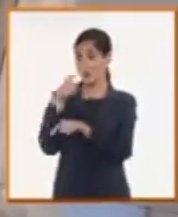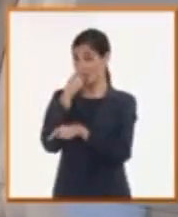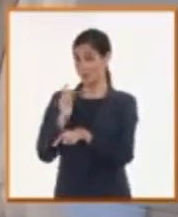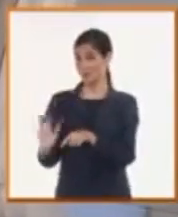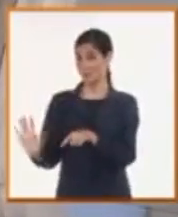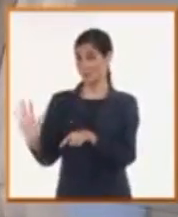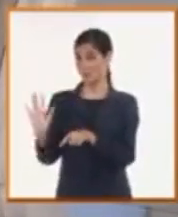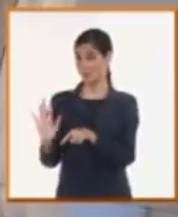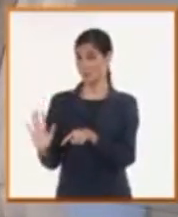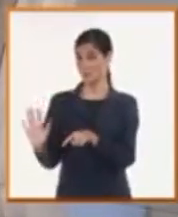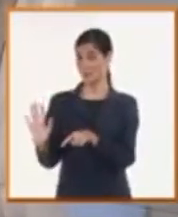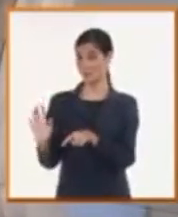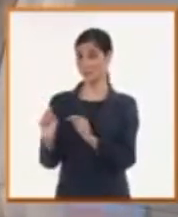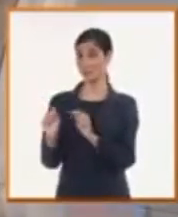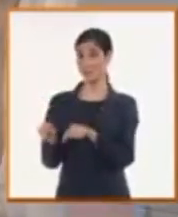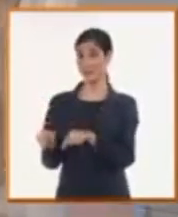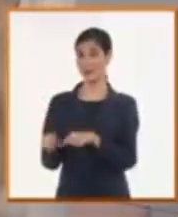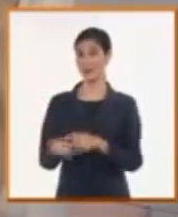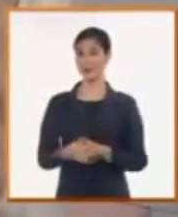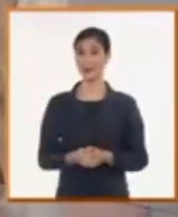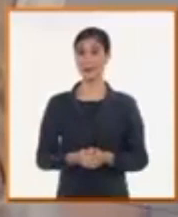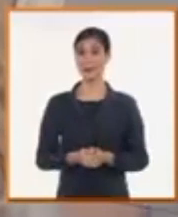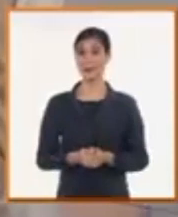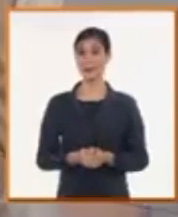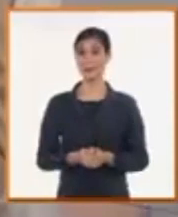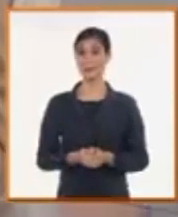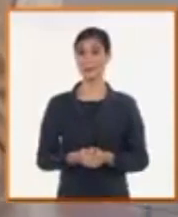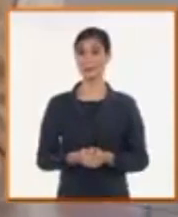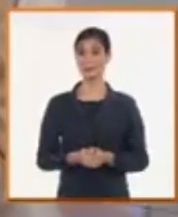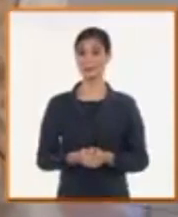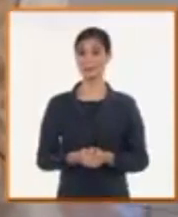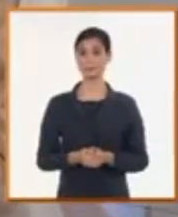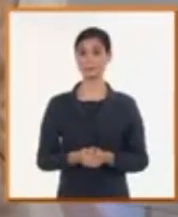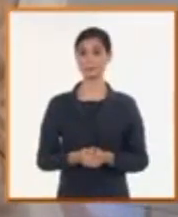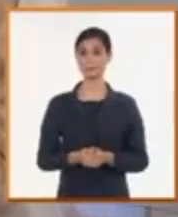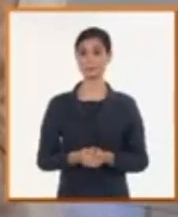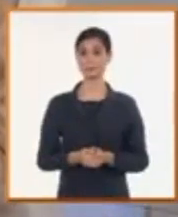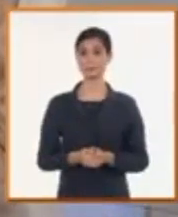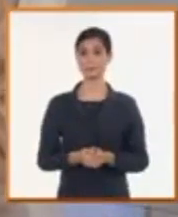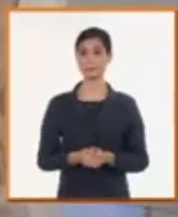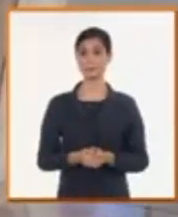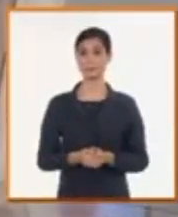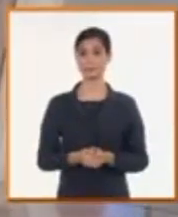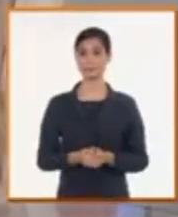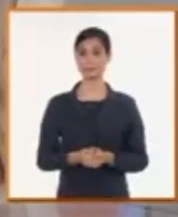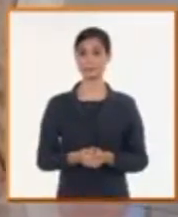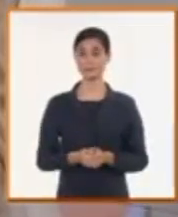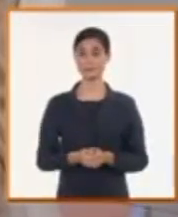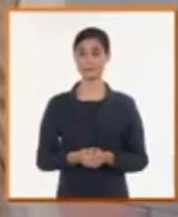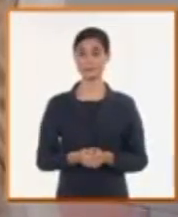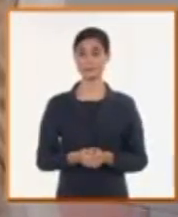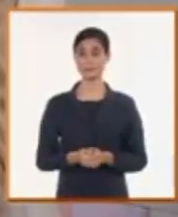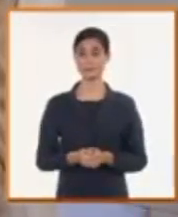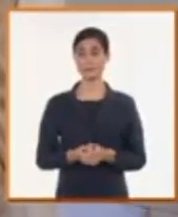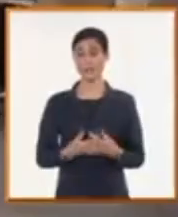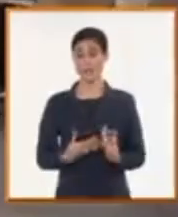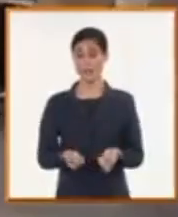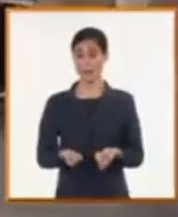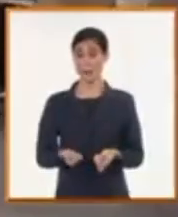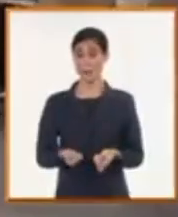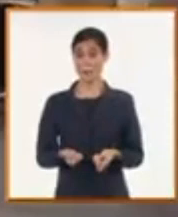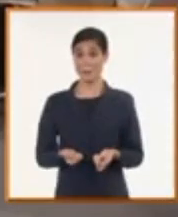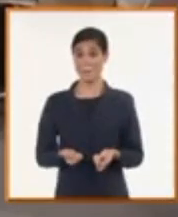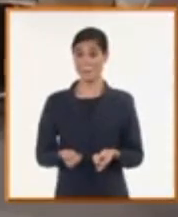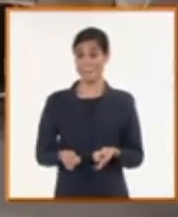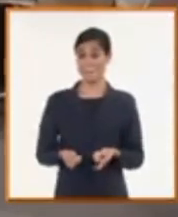la frontera norte de Namibia. Y estas eran amenazas muy serias para los sudafricanos, y ellos lo entendieron. Fueron directo a la mesa. Ellos